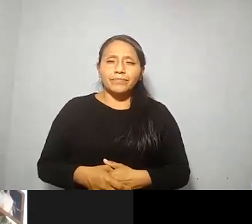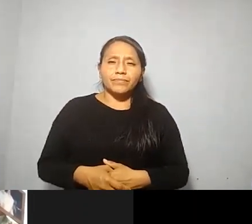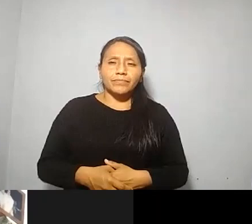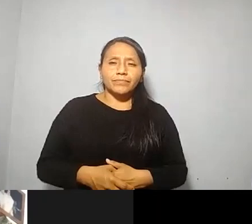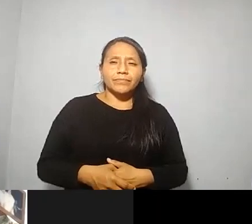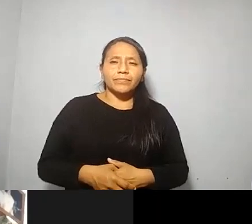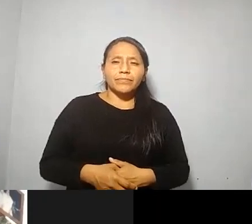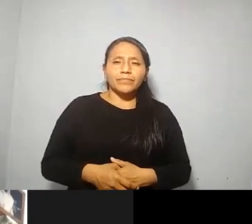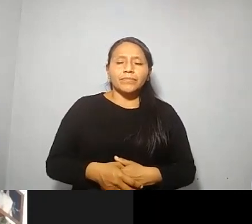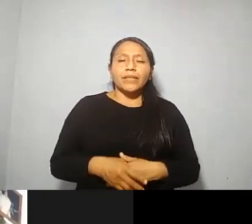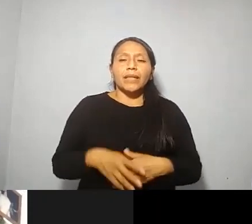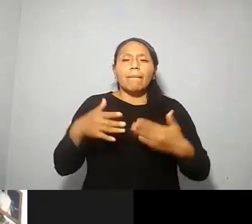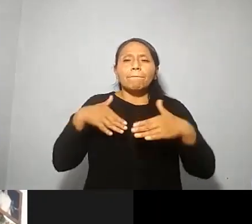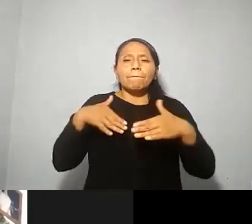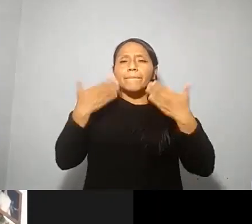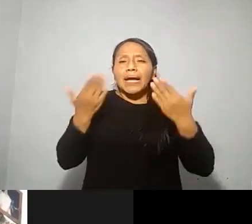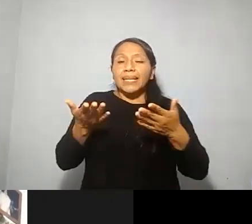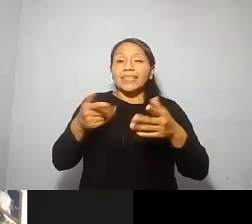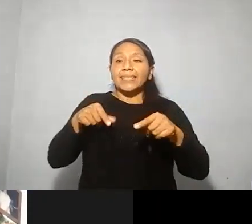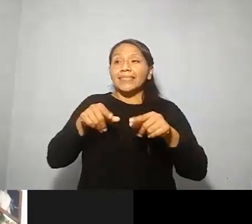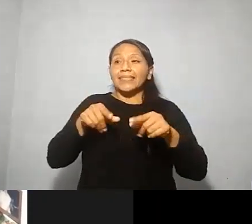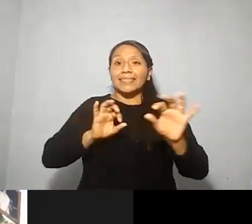Para estas estrategias,